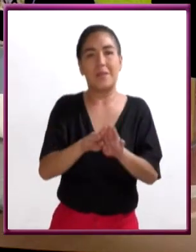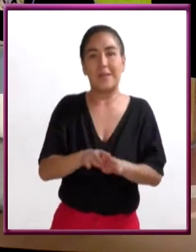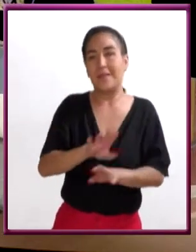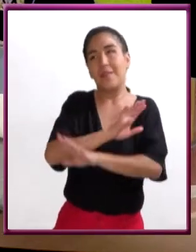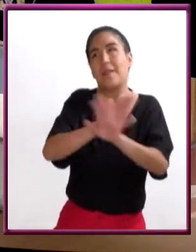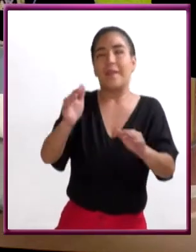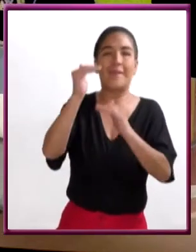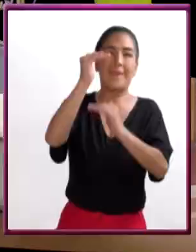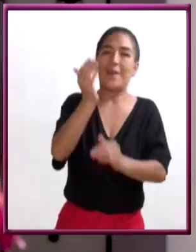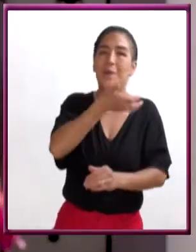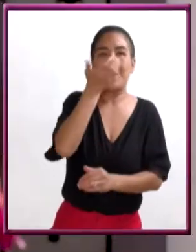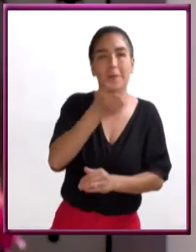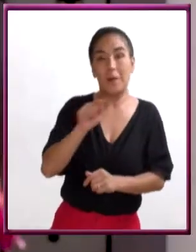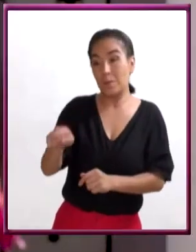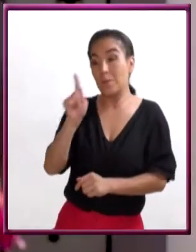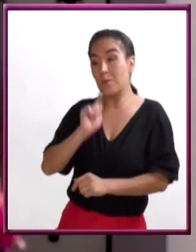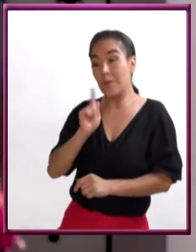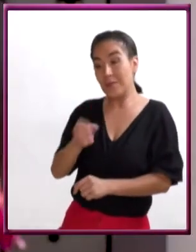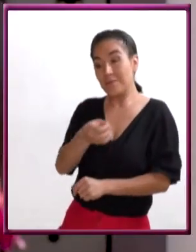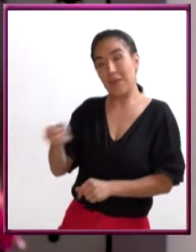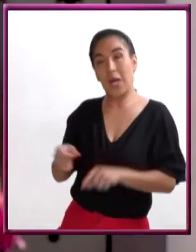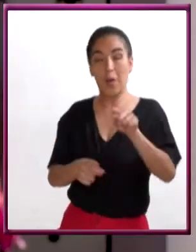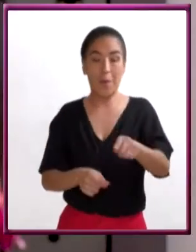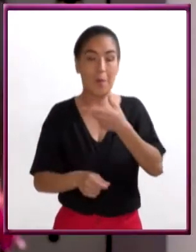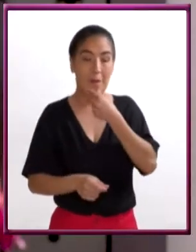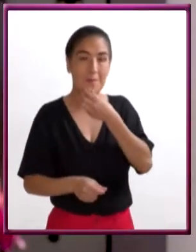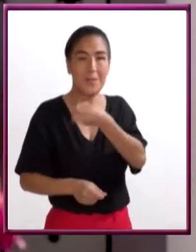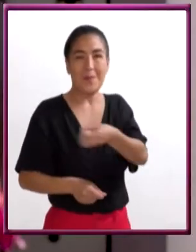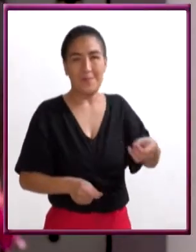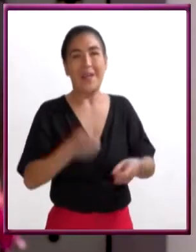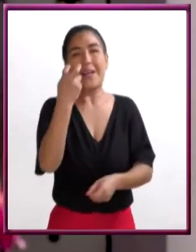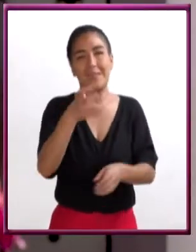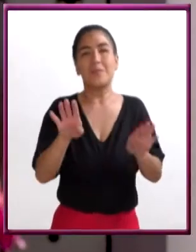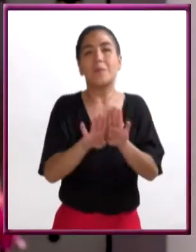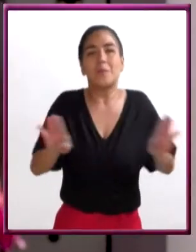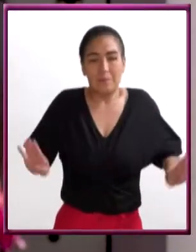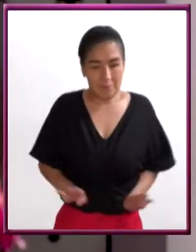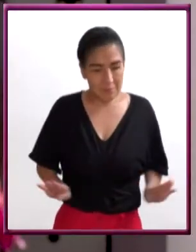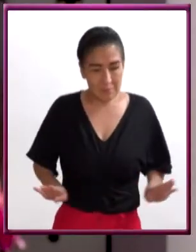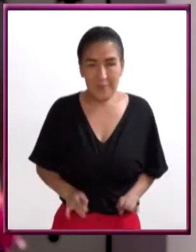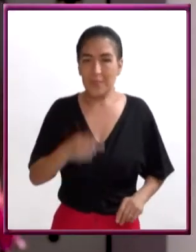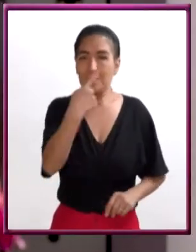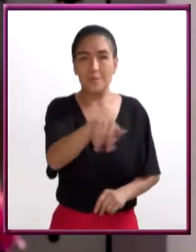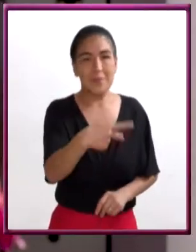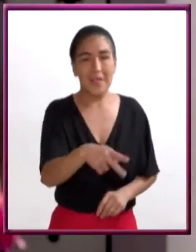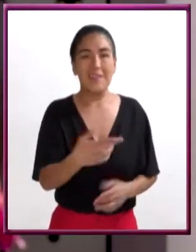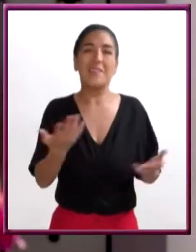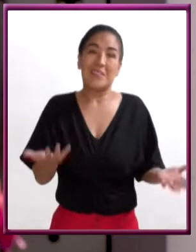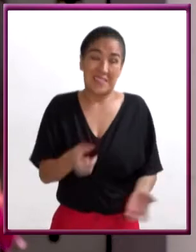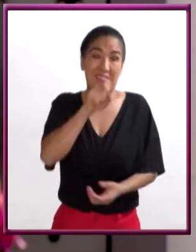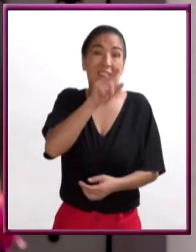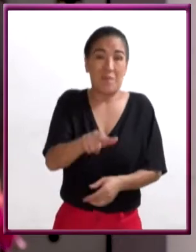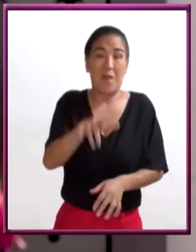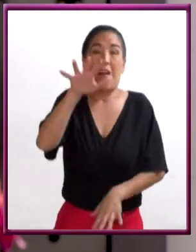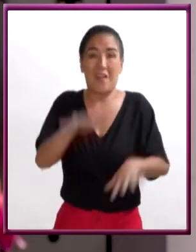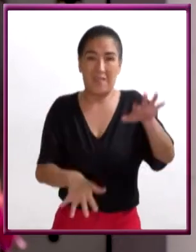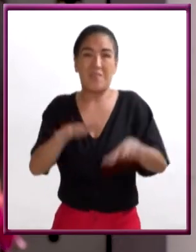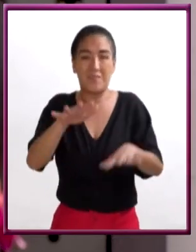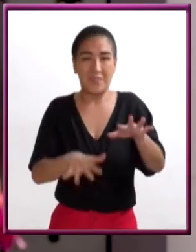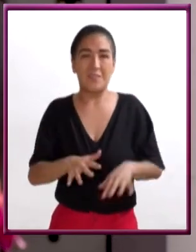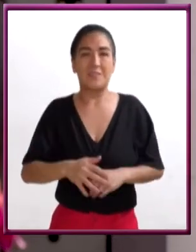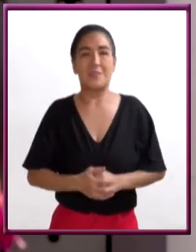están estereotipados. La cultura también define muchas de estas características y muchas veces